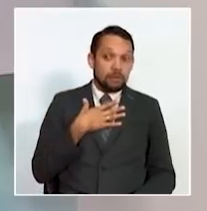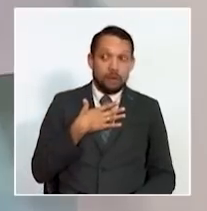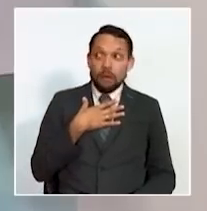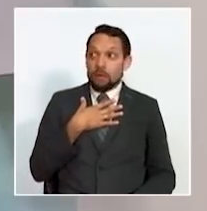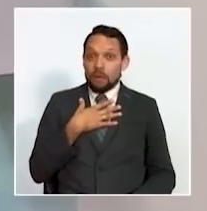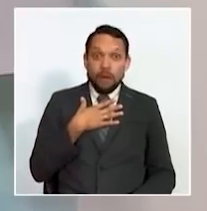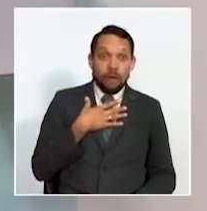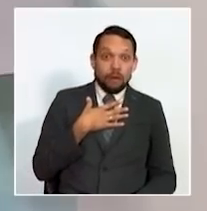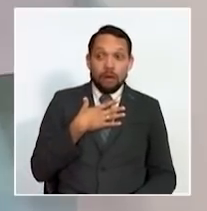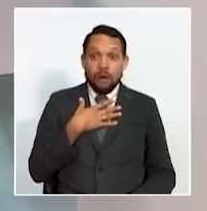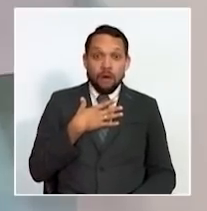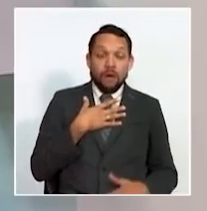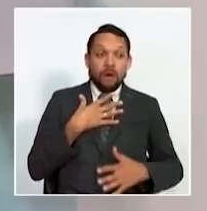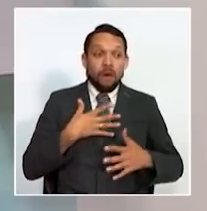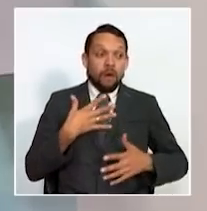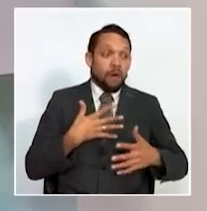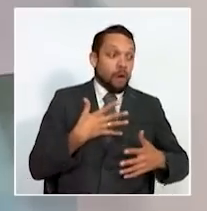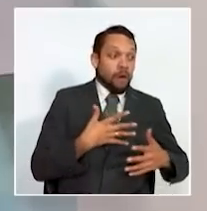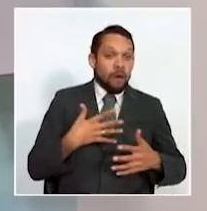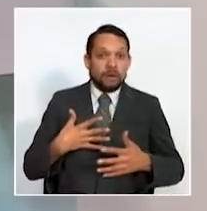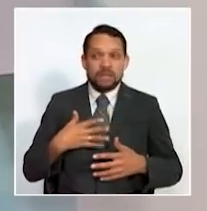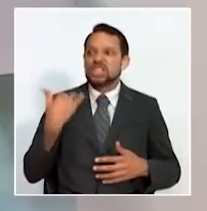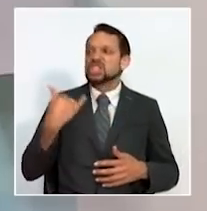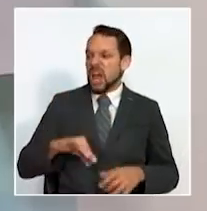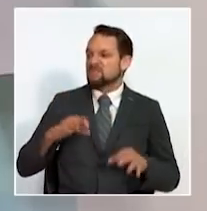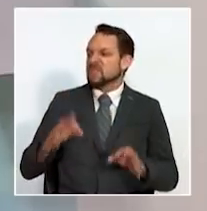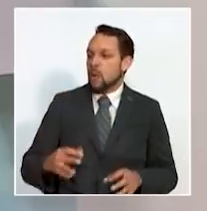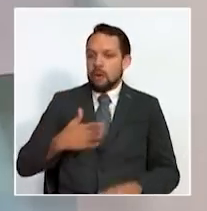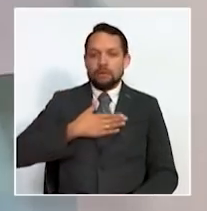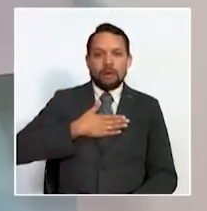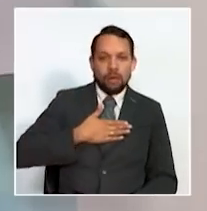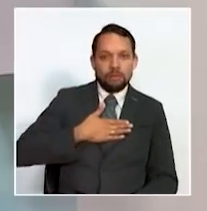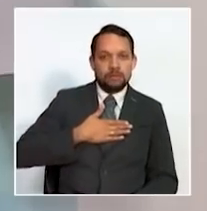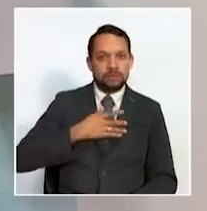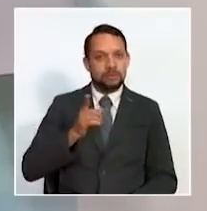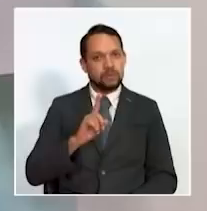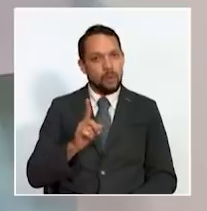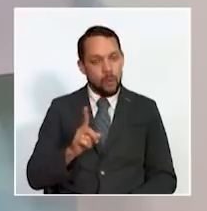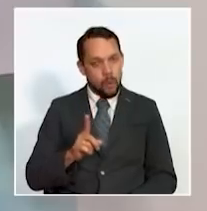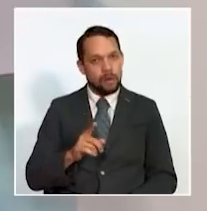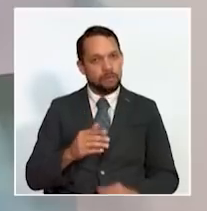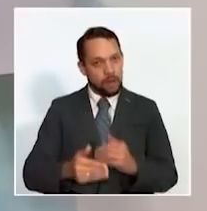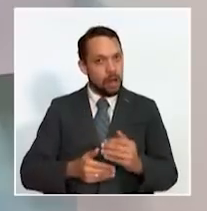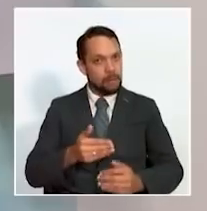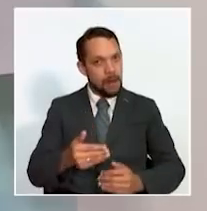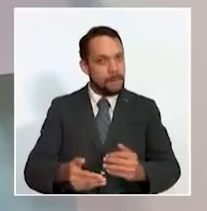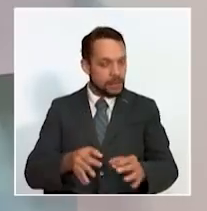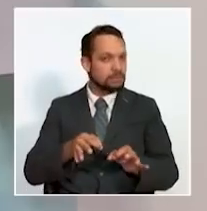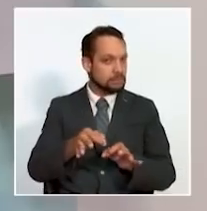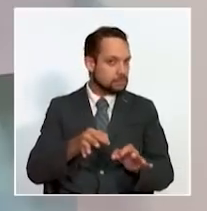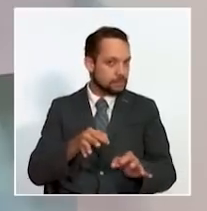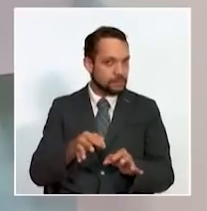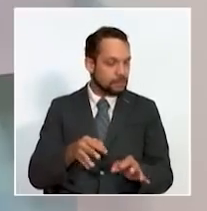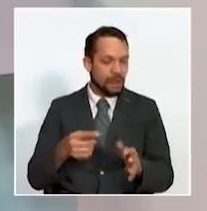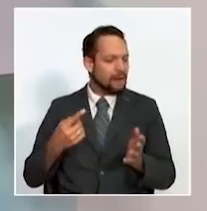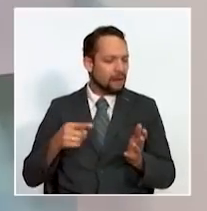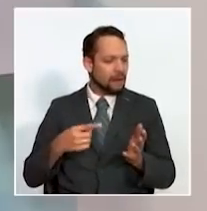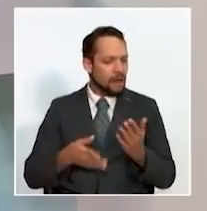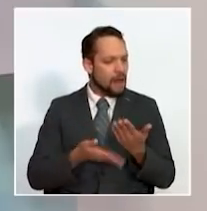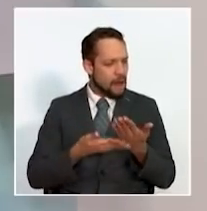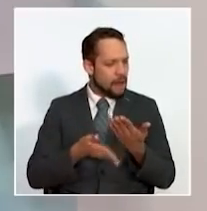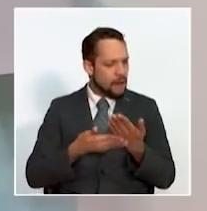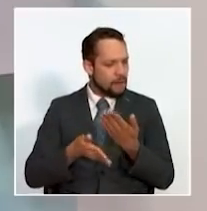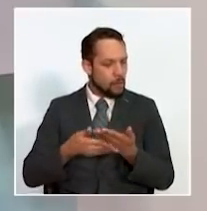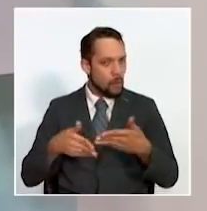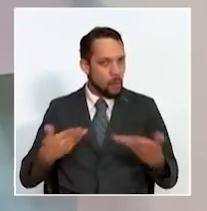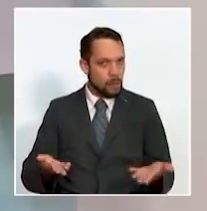y respiramos así es asma. Entonces a eso es lo que tenemos que nosotros llegar y vamos a contarles qué son los diagnósticos diferenciales, pero